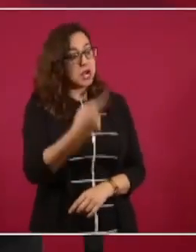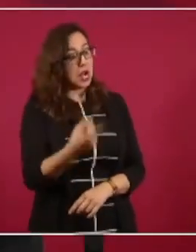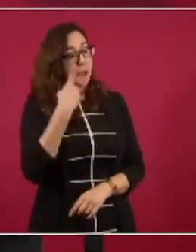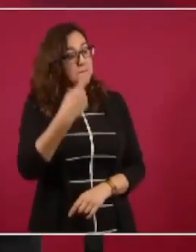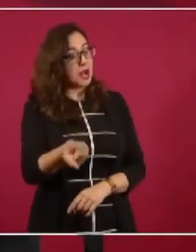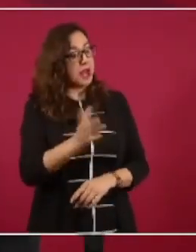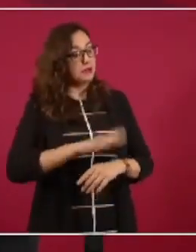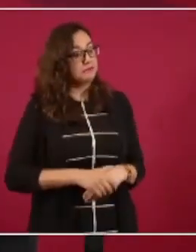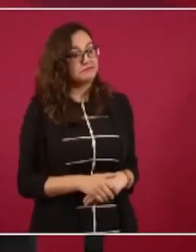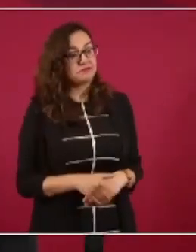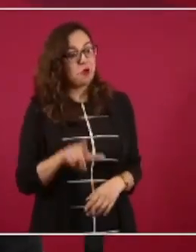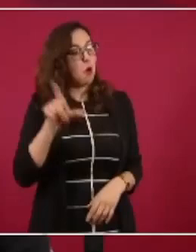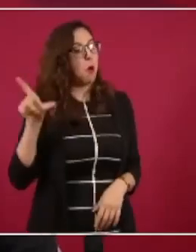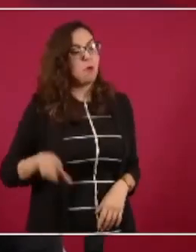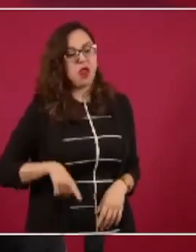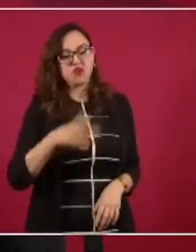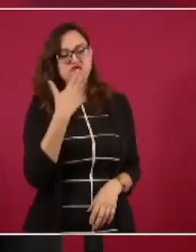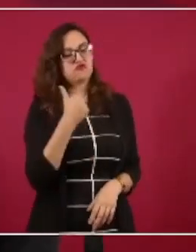no funciona,